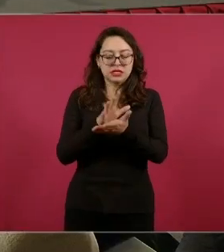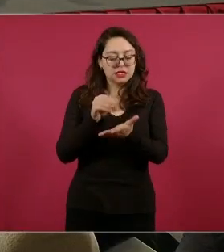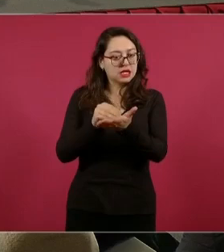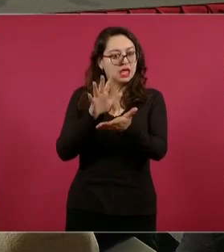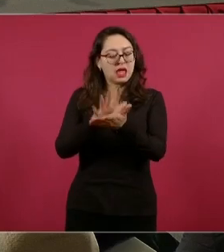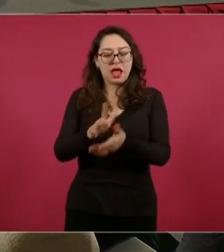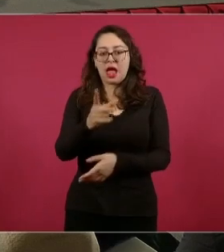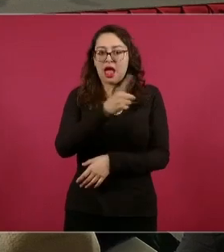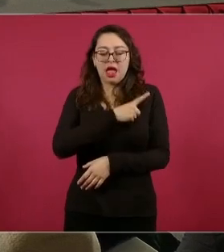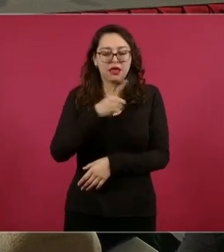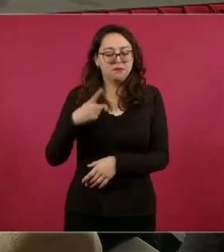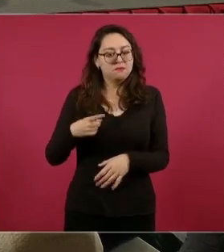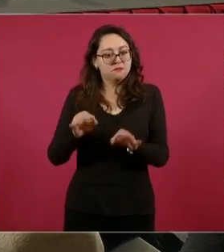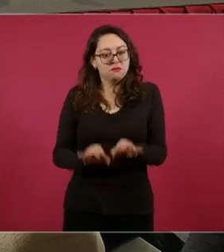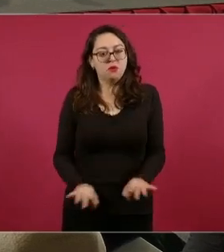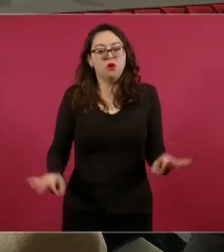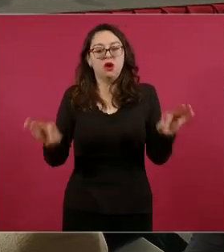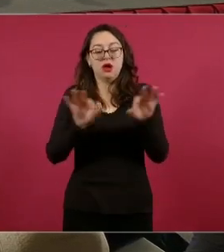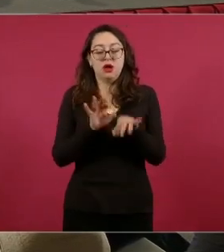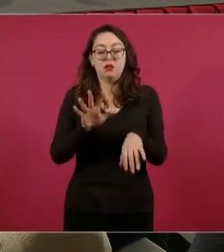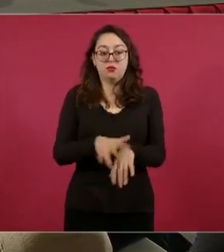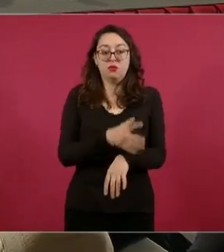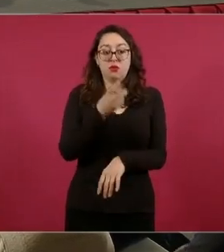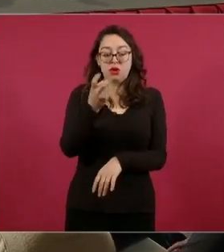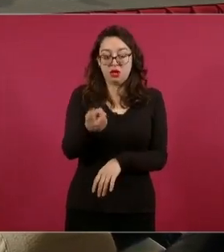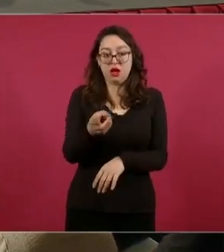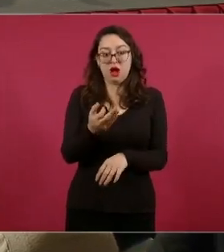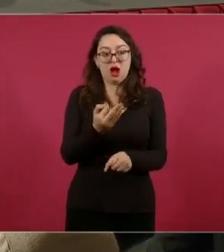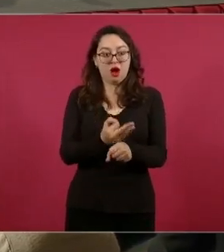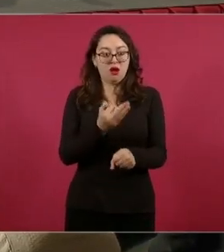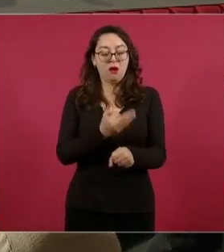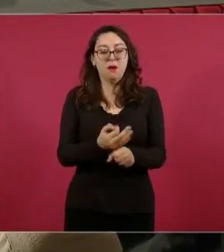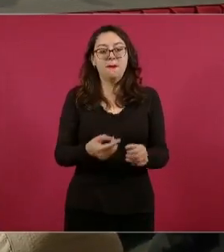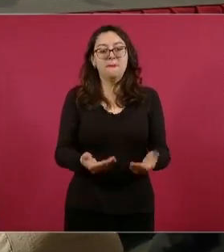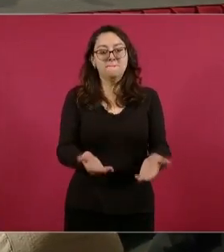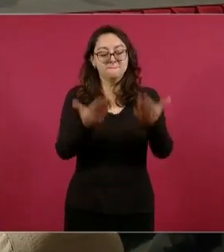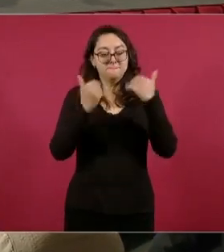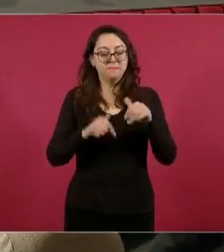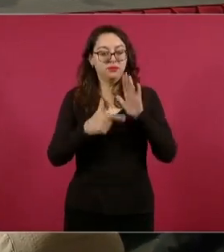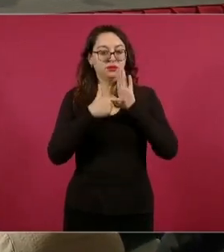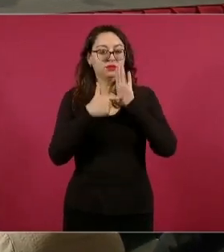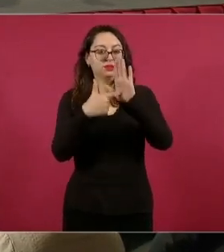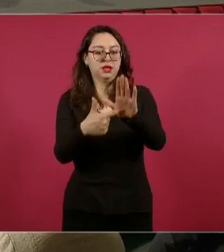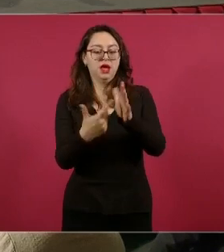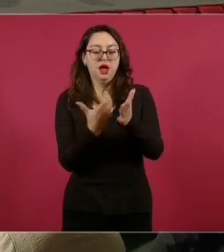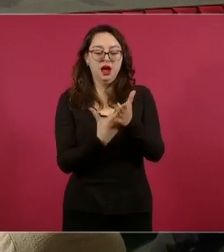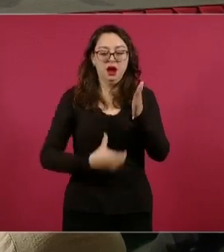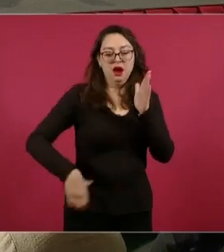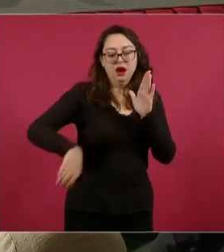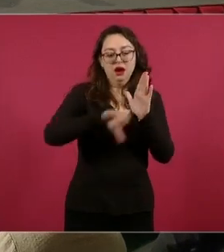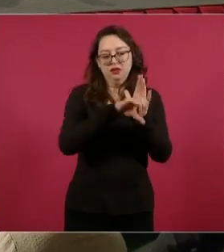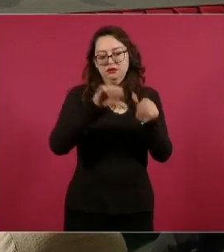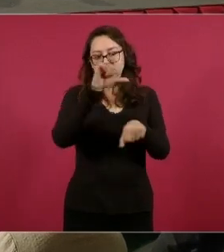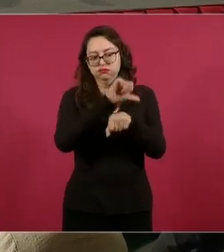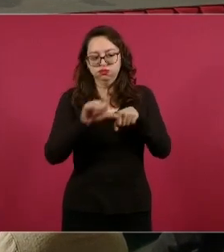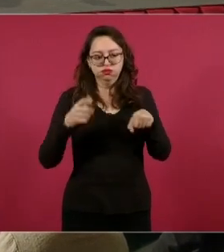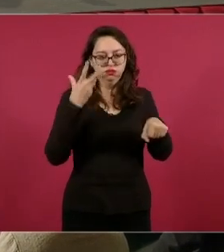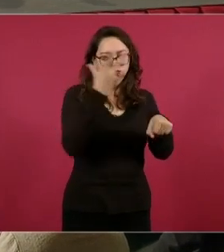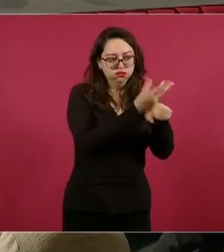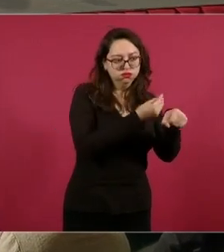salud. En ese sentido, vamos a ver rápidamente cuántos quirófanos se han rehabilitado en el